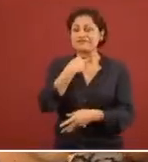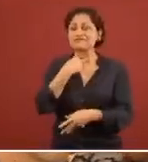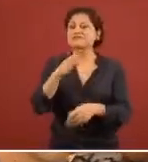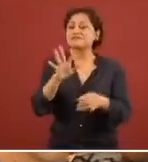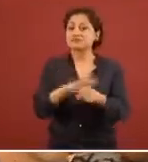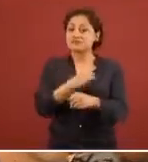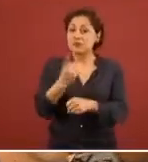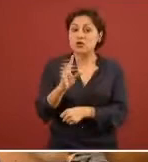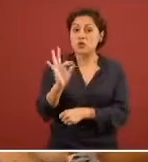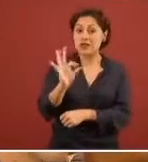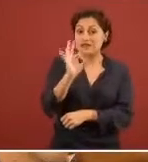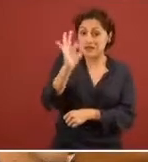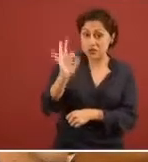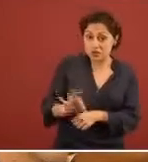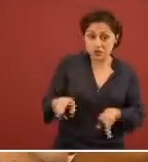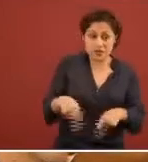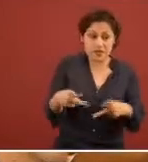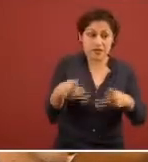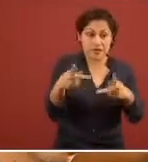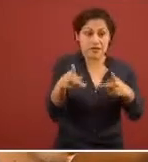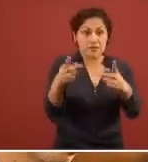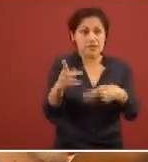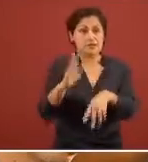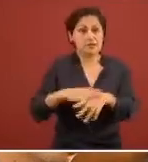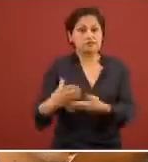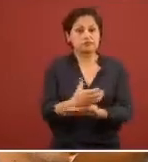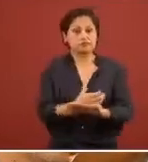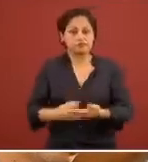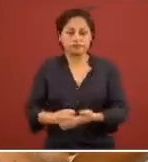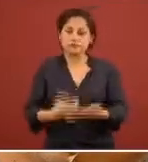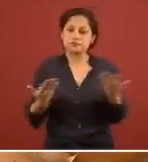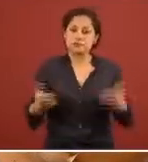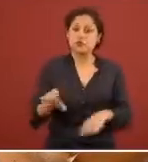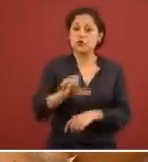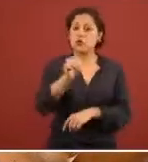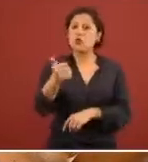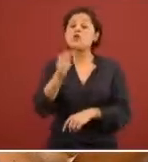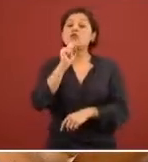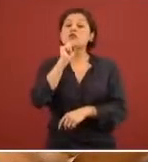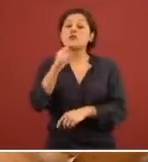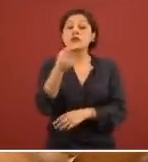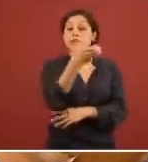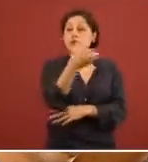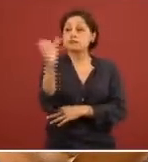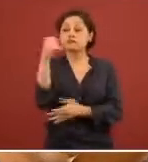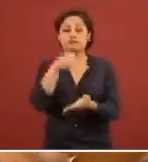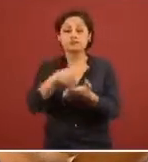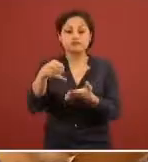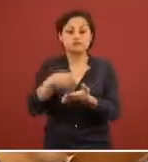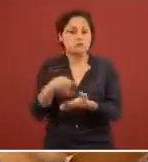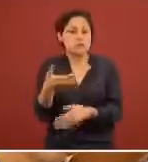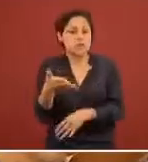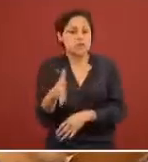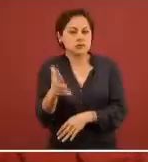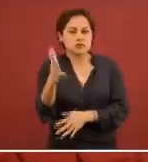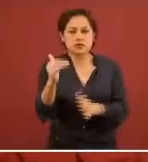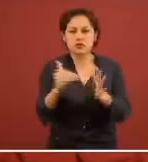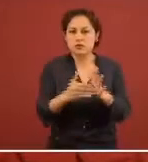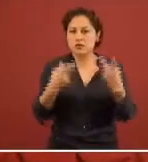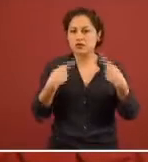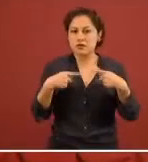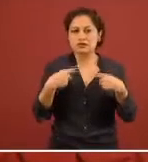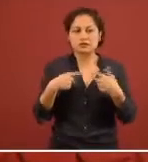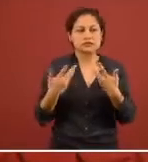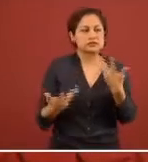ingresos. También el impacto es en cuestión de agricultores, que son casi cerca de 5,000 que se están viendo